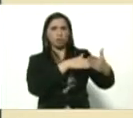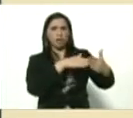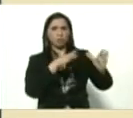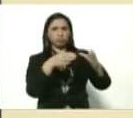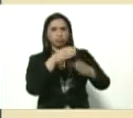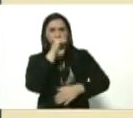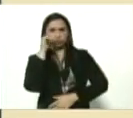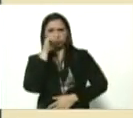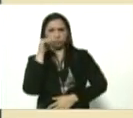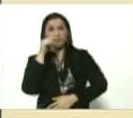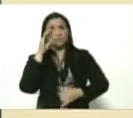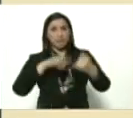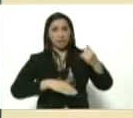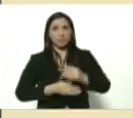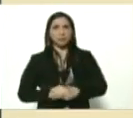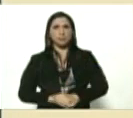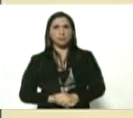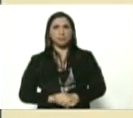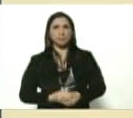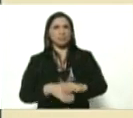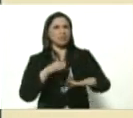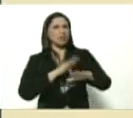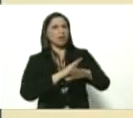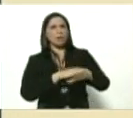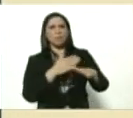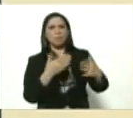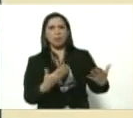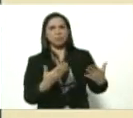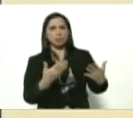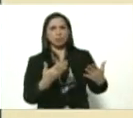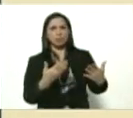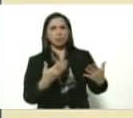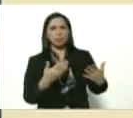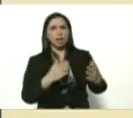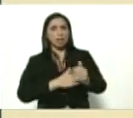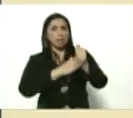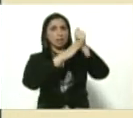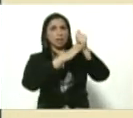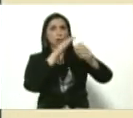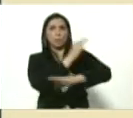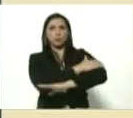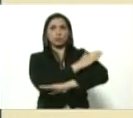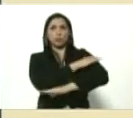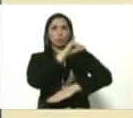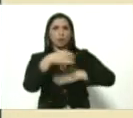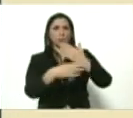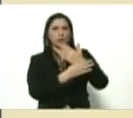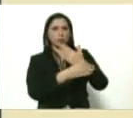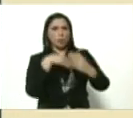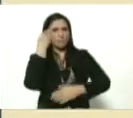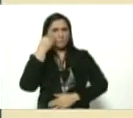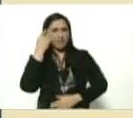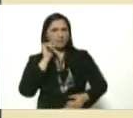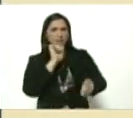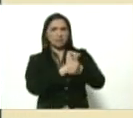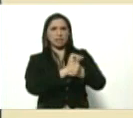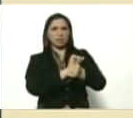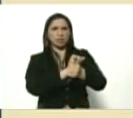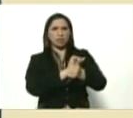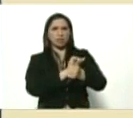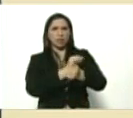narcotráfico? Y finalmente, ¿qué va a pasar con el líder opositor Juan Guaidó? ¿Piensan detenerlo por